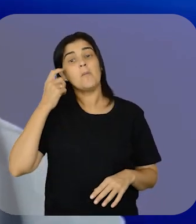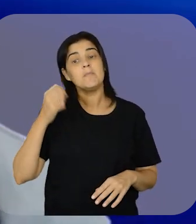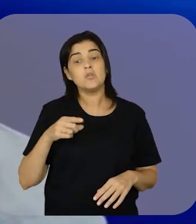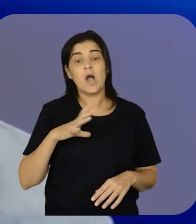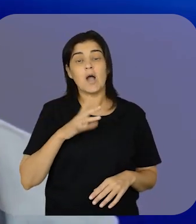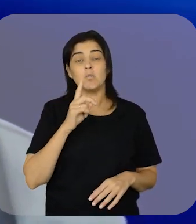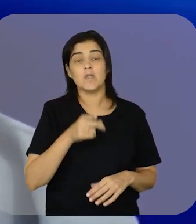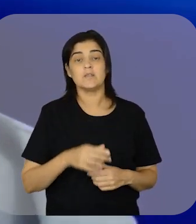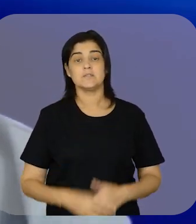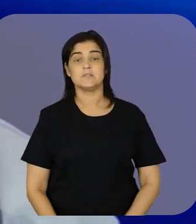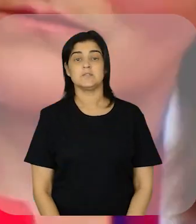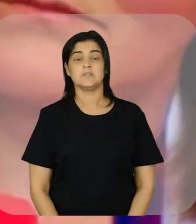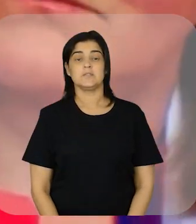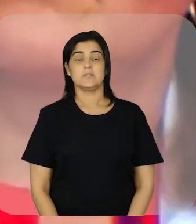tienen.